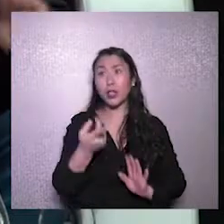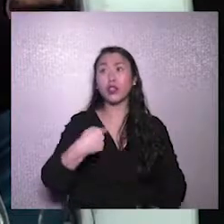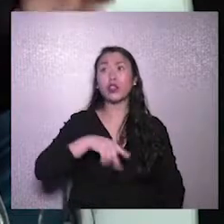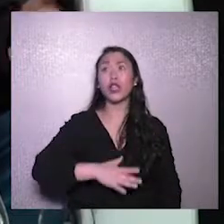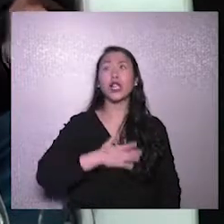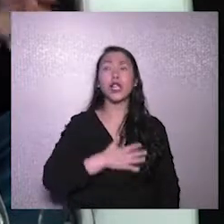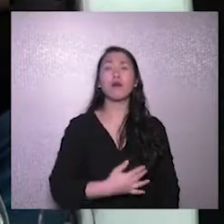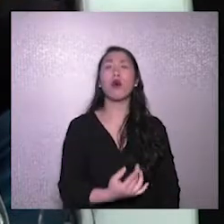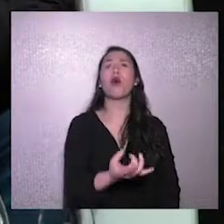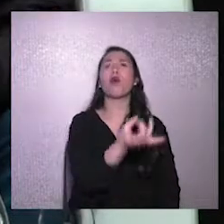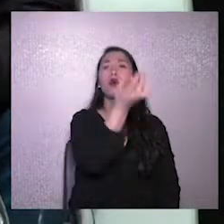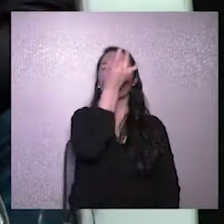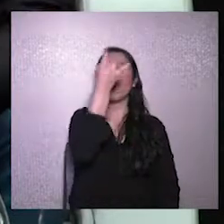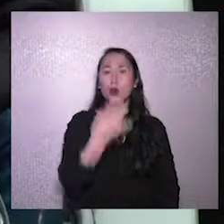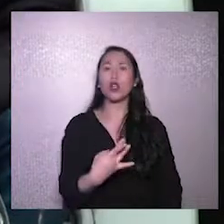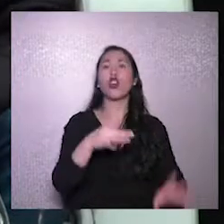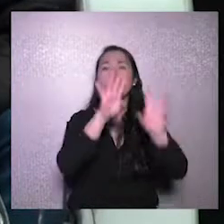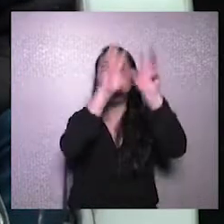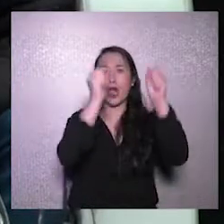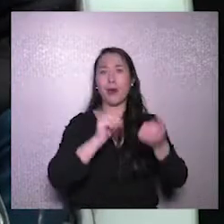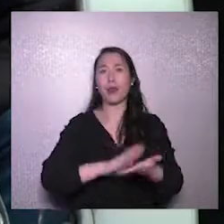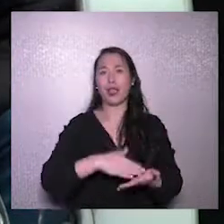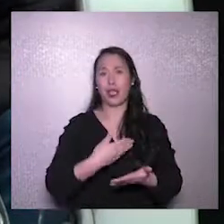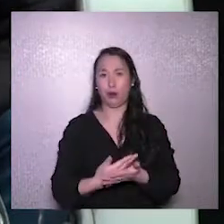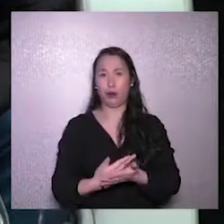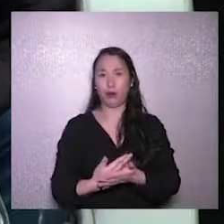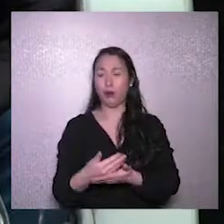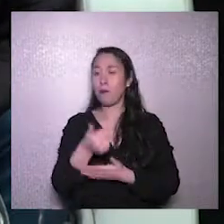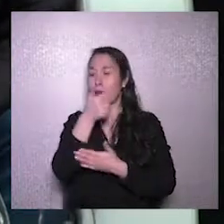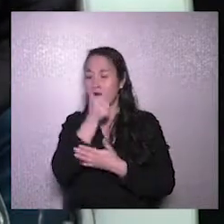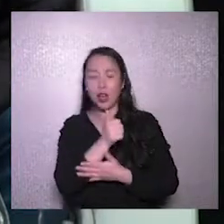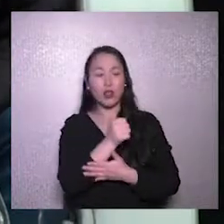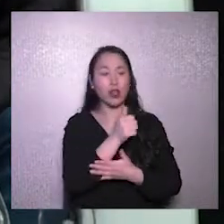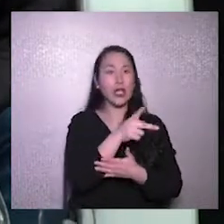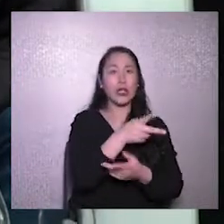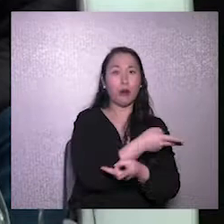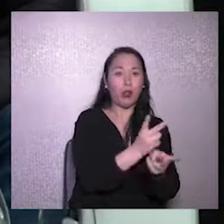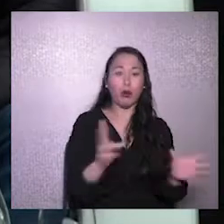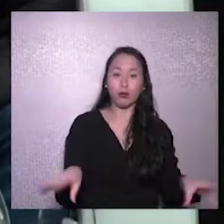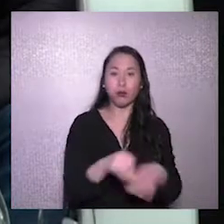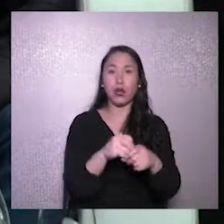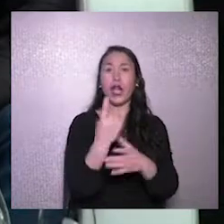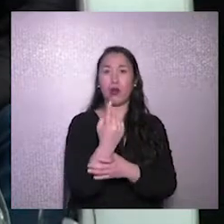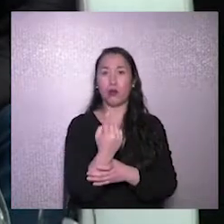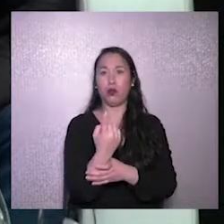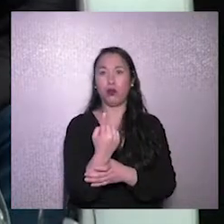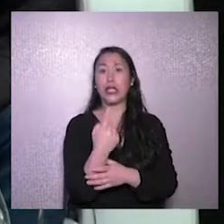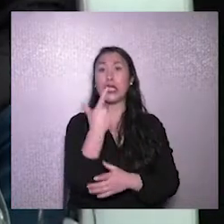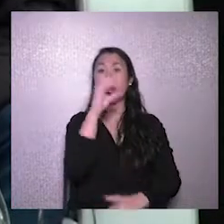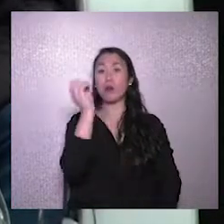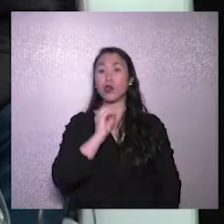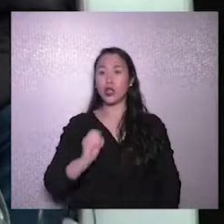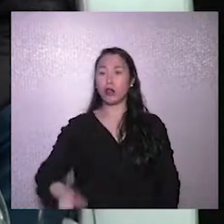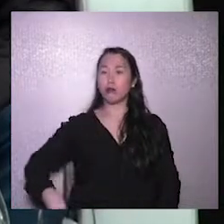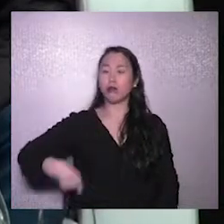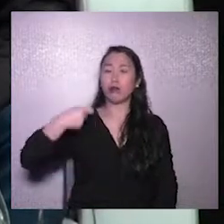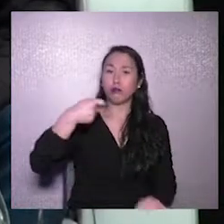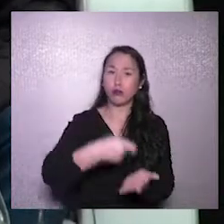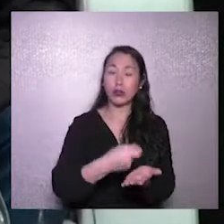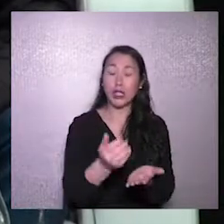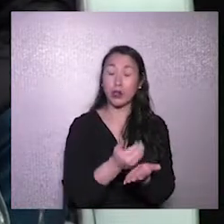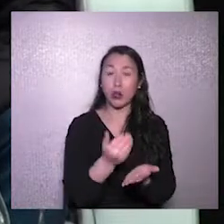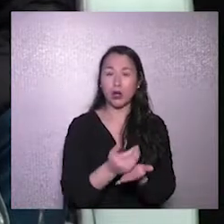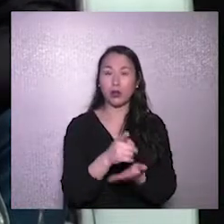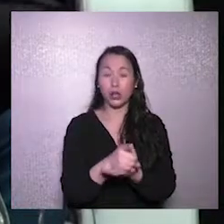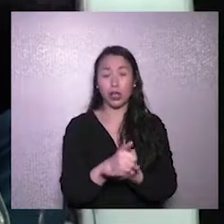un fondo único de salud. Por lo tanto, el 7% de todos los chilenos tiene que irse a este fondo único de gestión. Y sobre eso, las personas